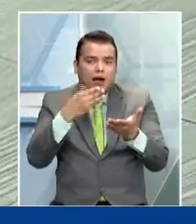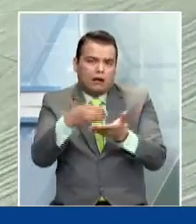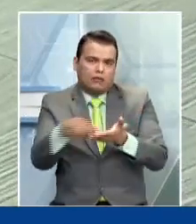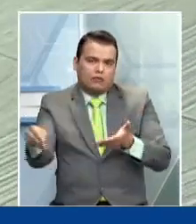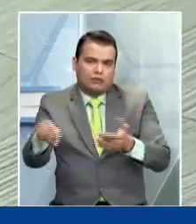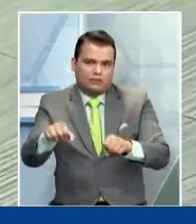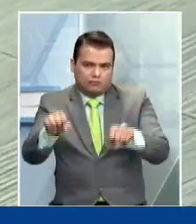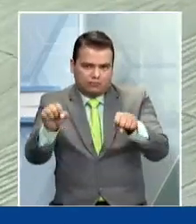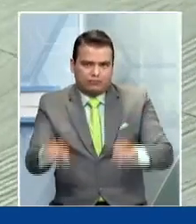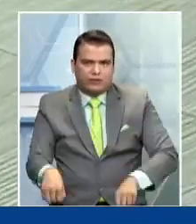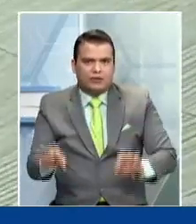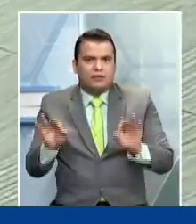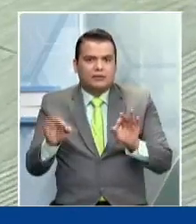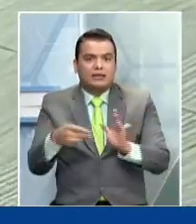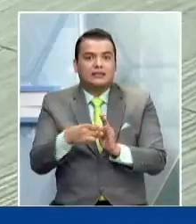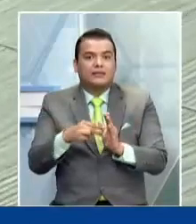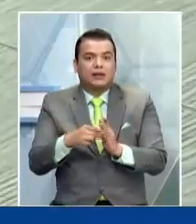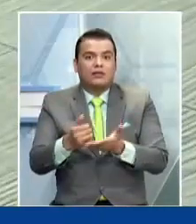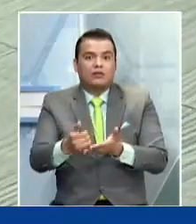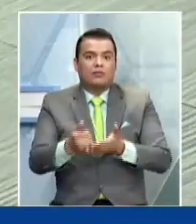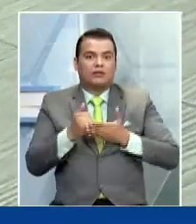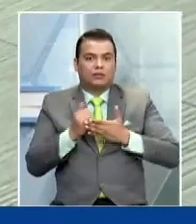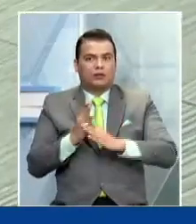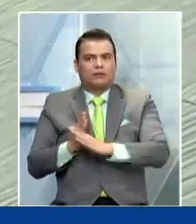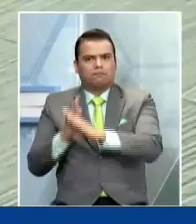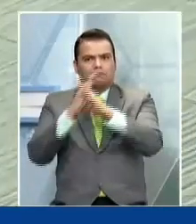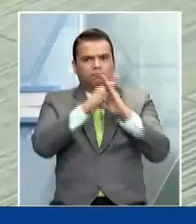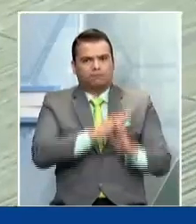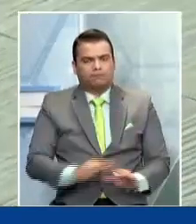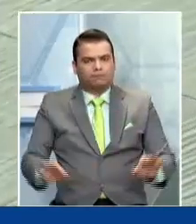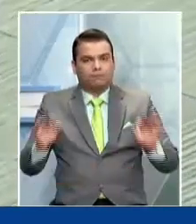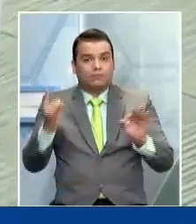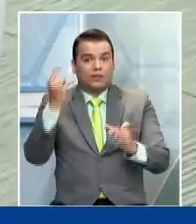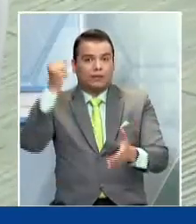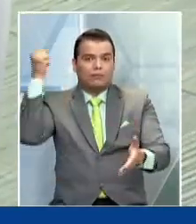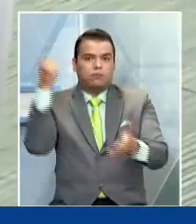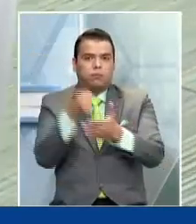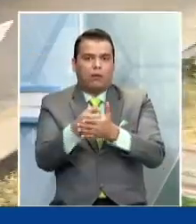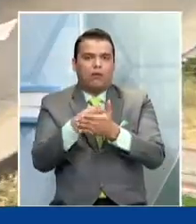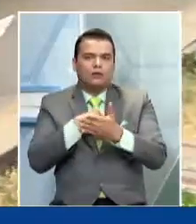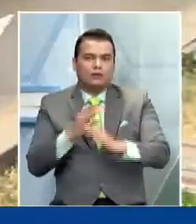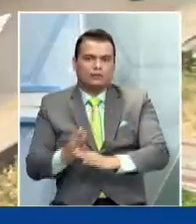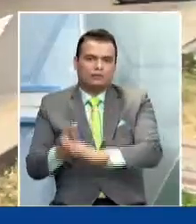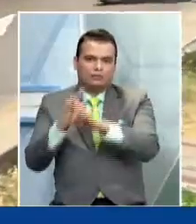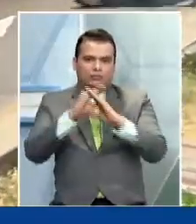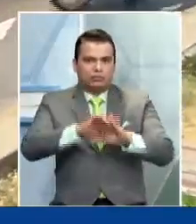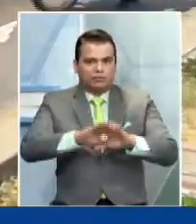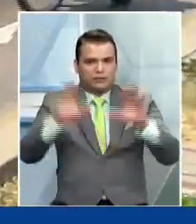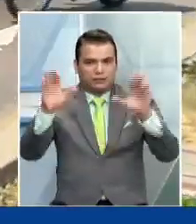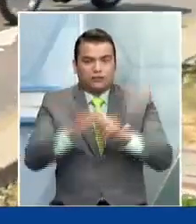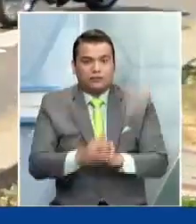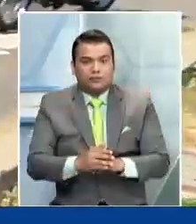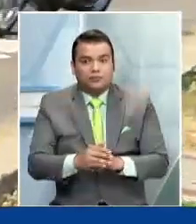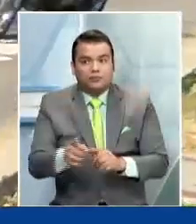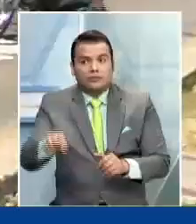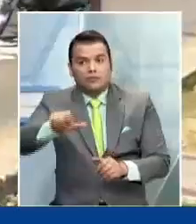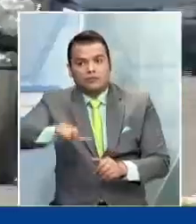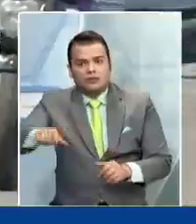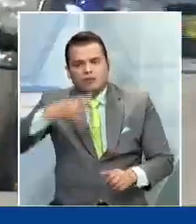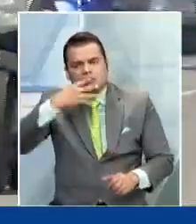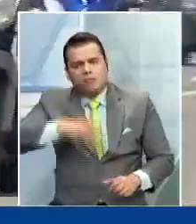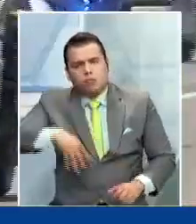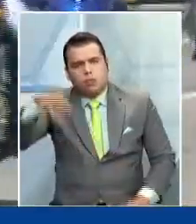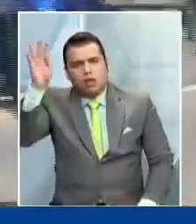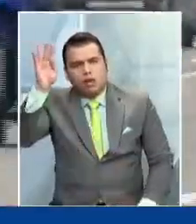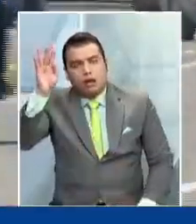puedan portar un elemento que les proteja realmente su cabeza en el momento de un impacto. Aquellas personas que no cumplan con esta